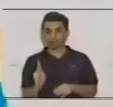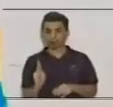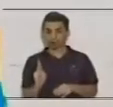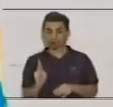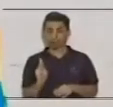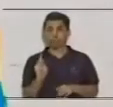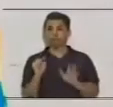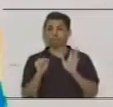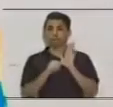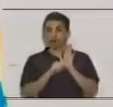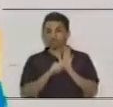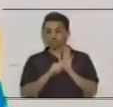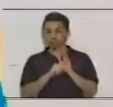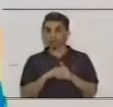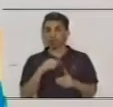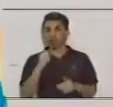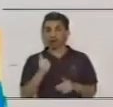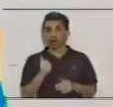menos